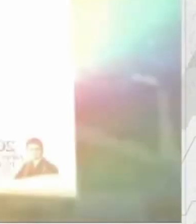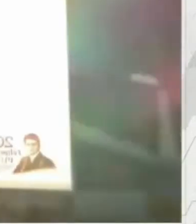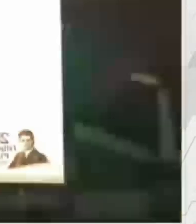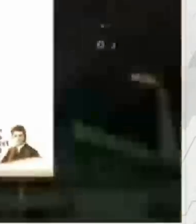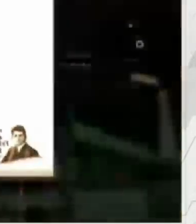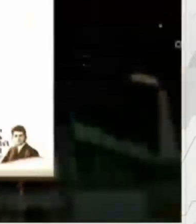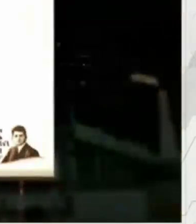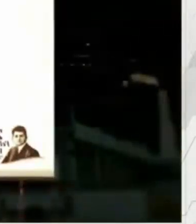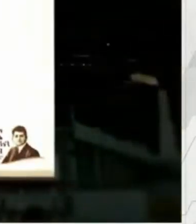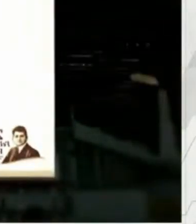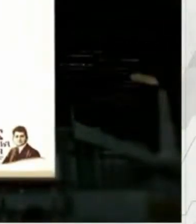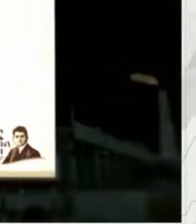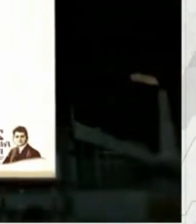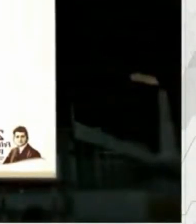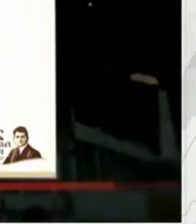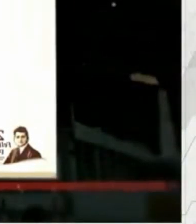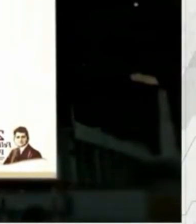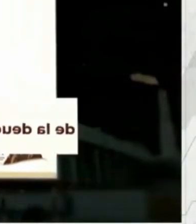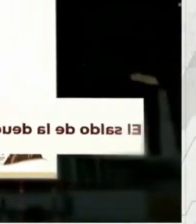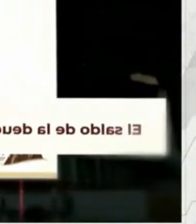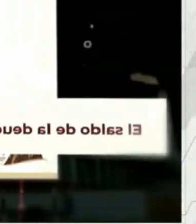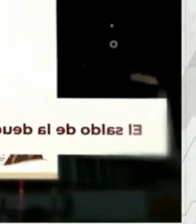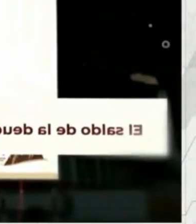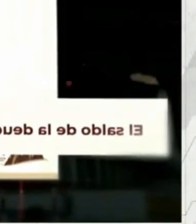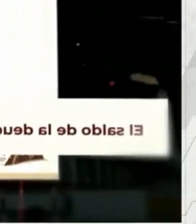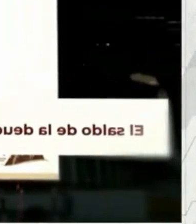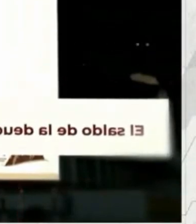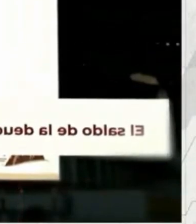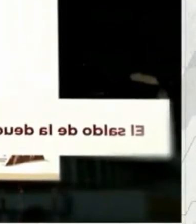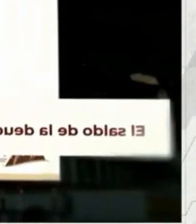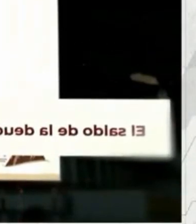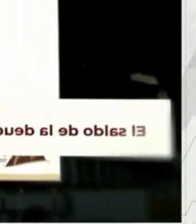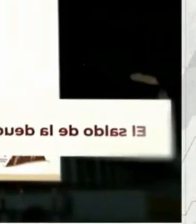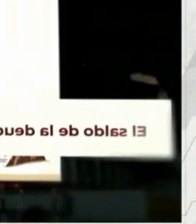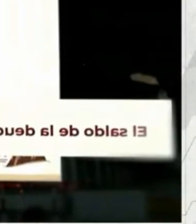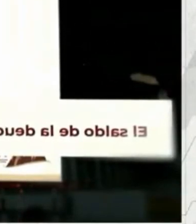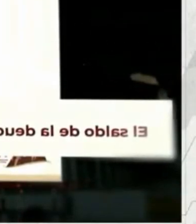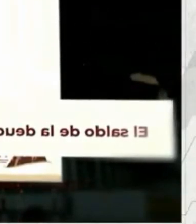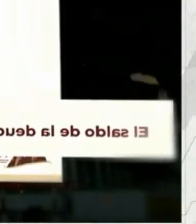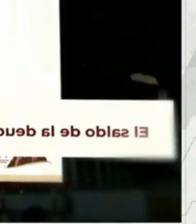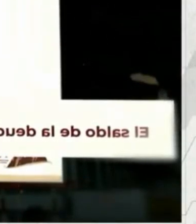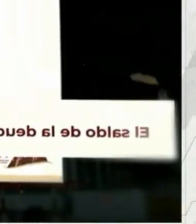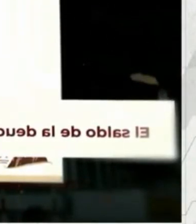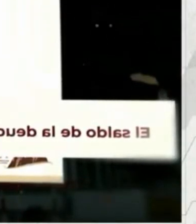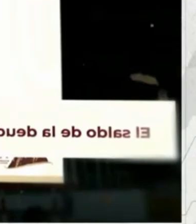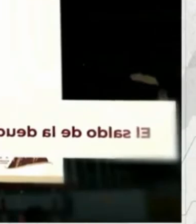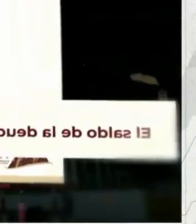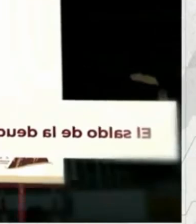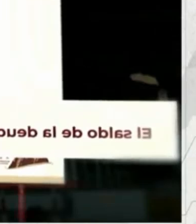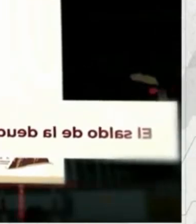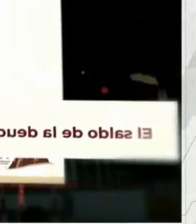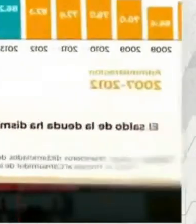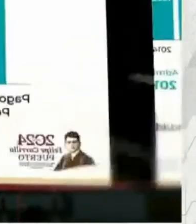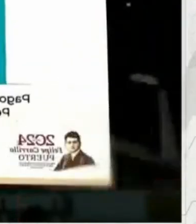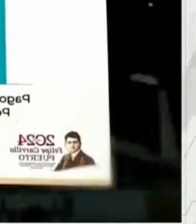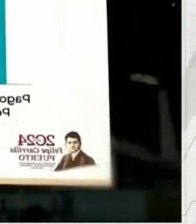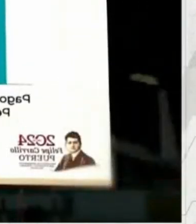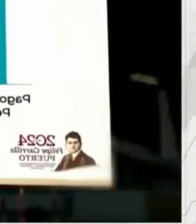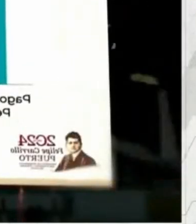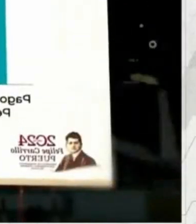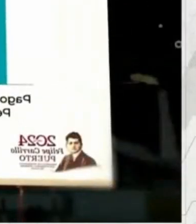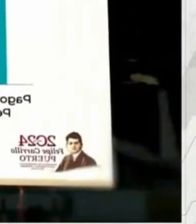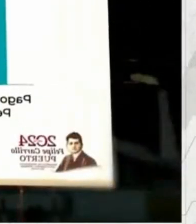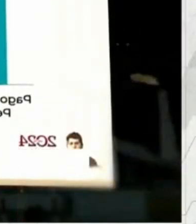disminuido 30 mil millones de dólares durante el sexenio, mientras que el gobierno federal ha realizado transferencias a Pemex